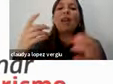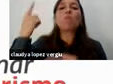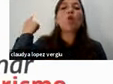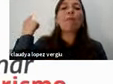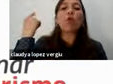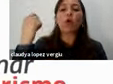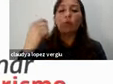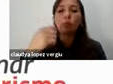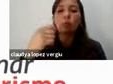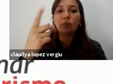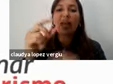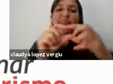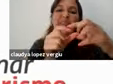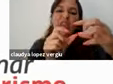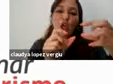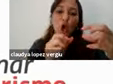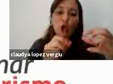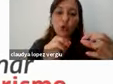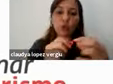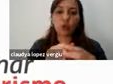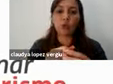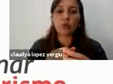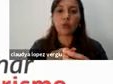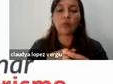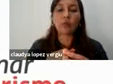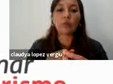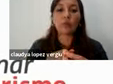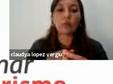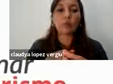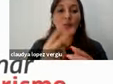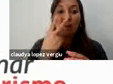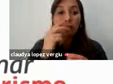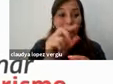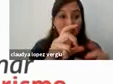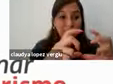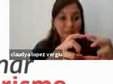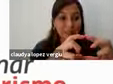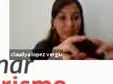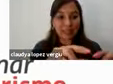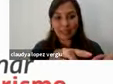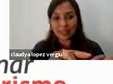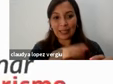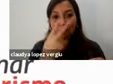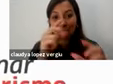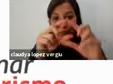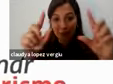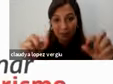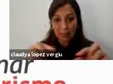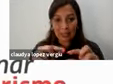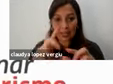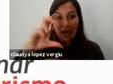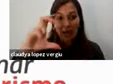Igual de jengibre también está a base de cáscara de cacao, vainilla, stevia. Este